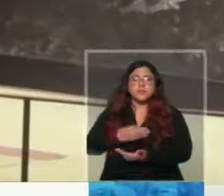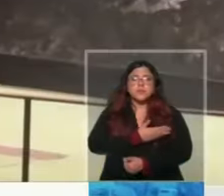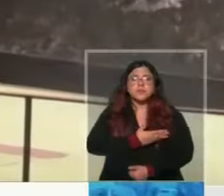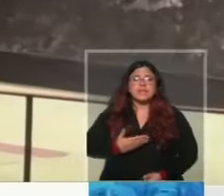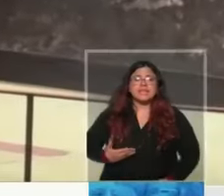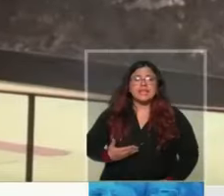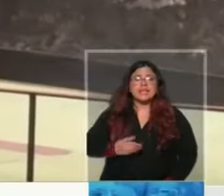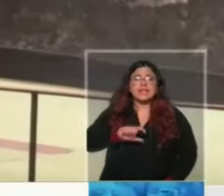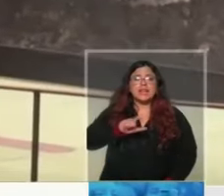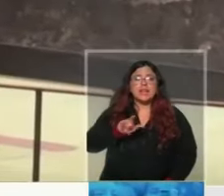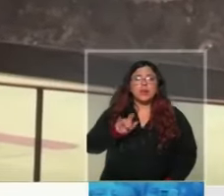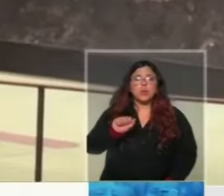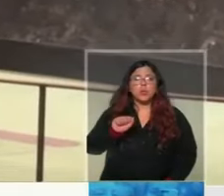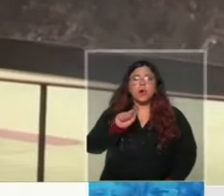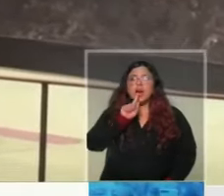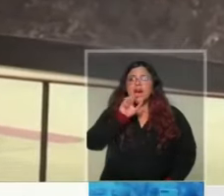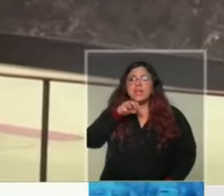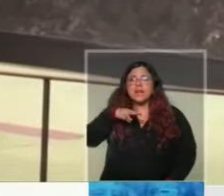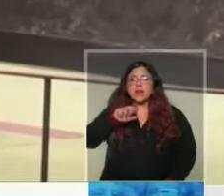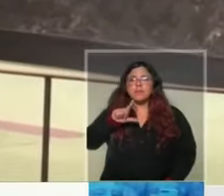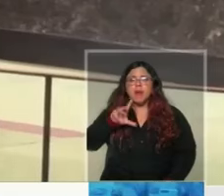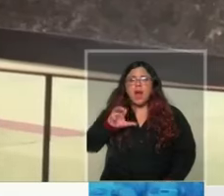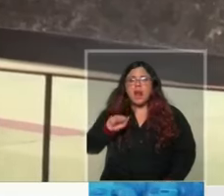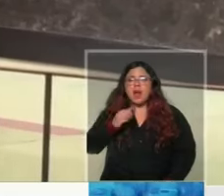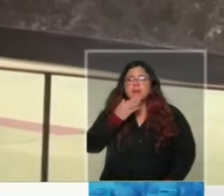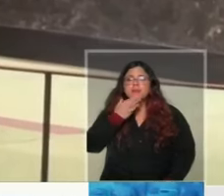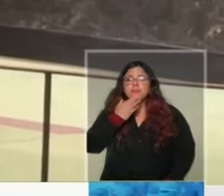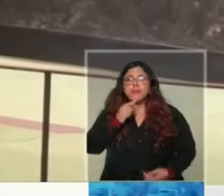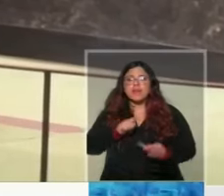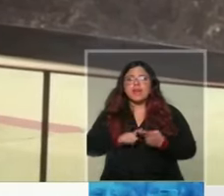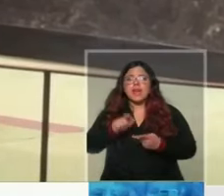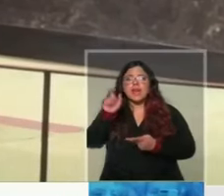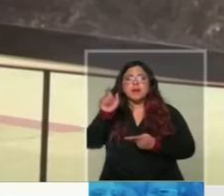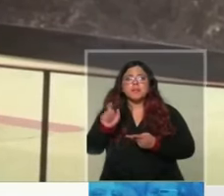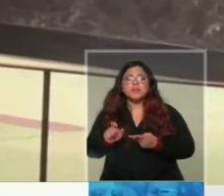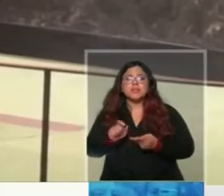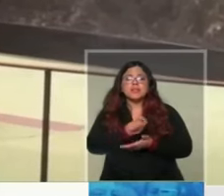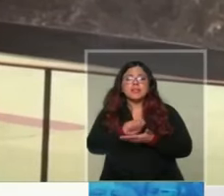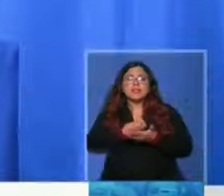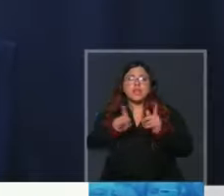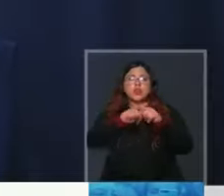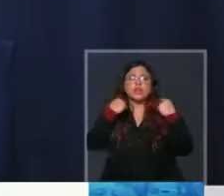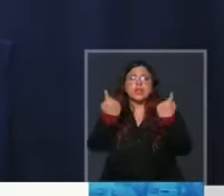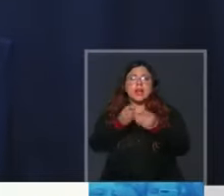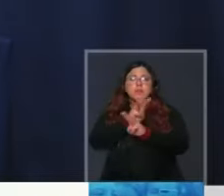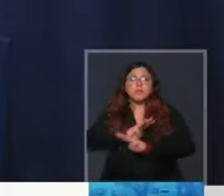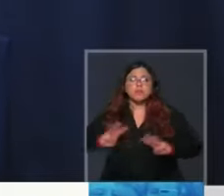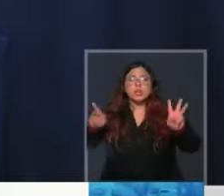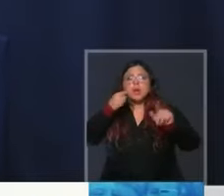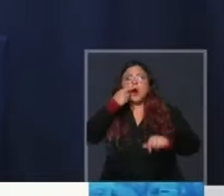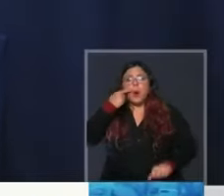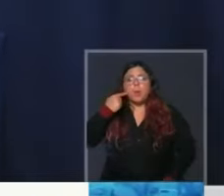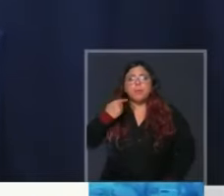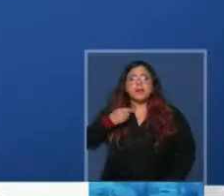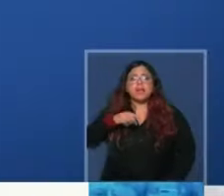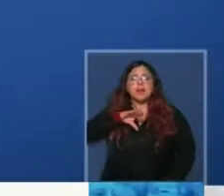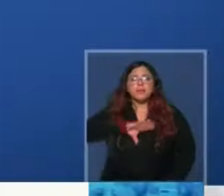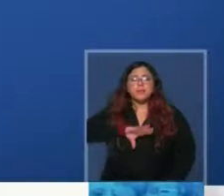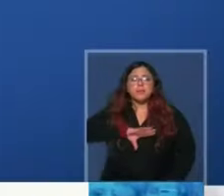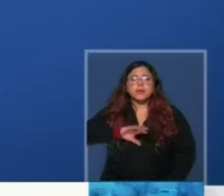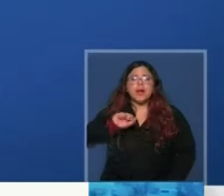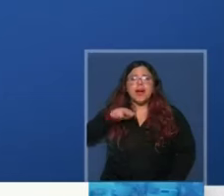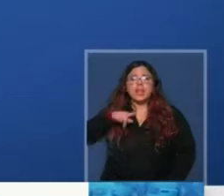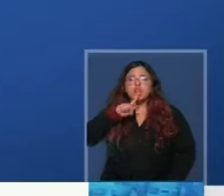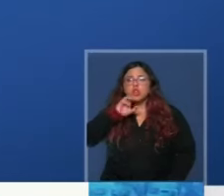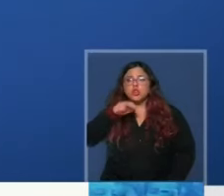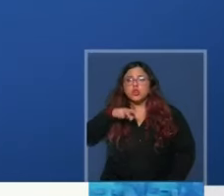Guatemala, Arévalo, pero también con el secretario general de las Naciones Unidas, el portugués Antonio Guterres. Nos han dicho de la